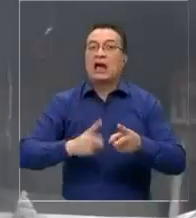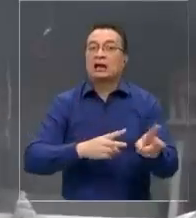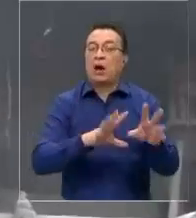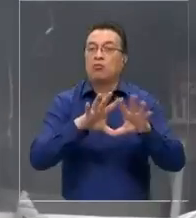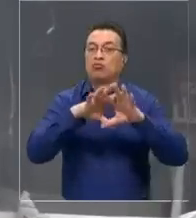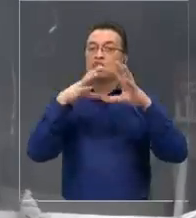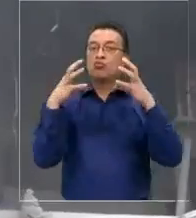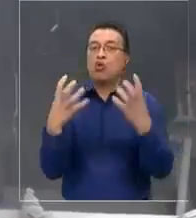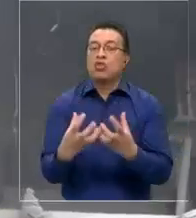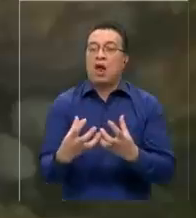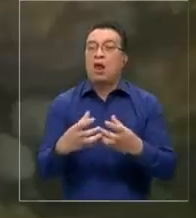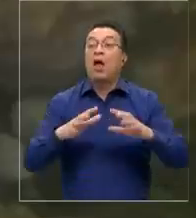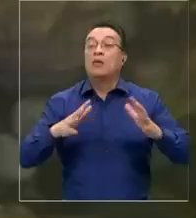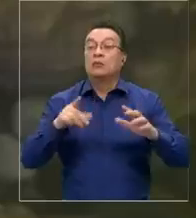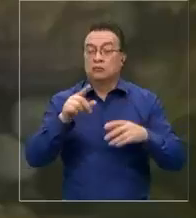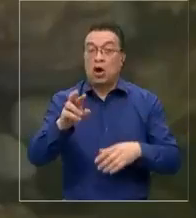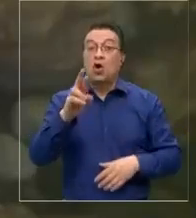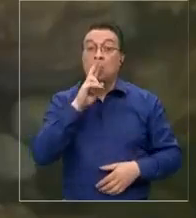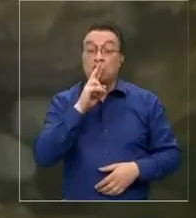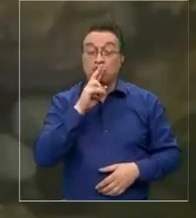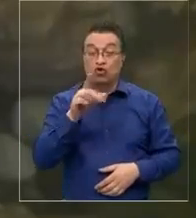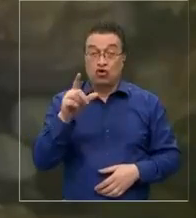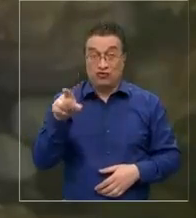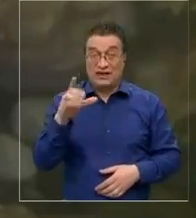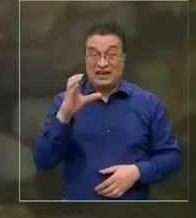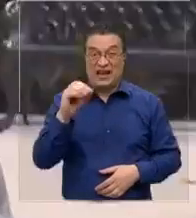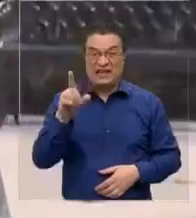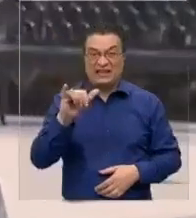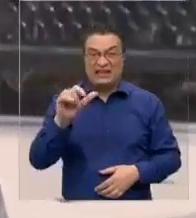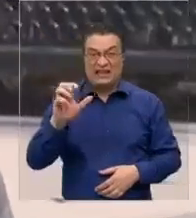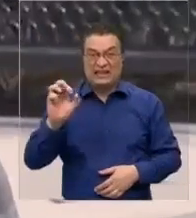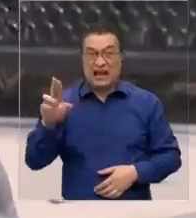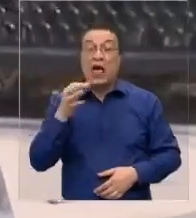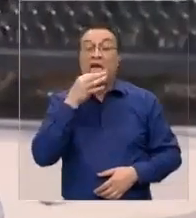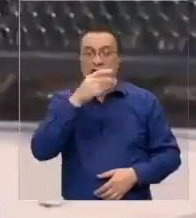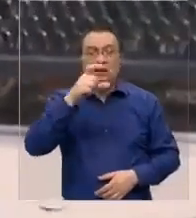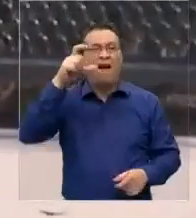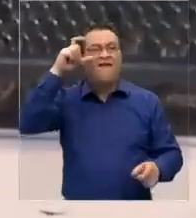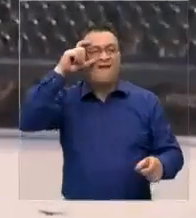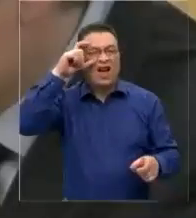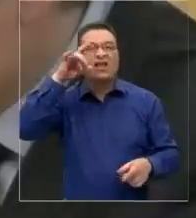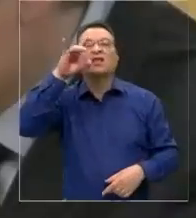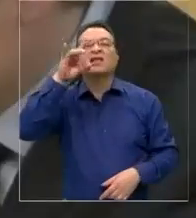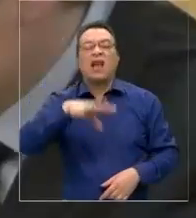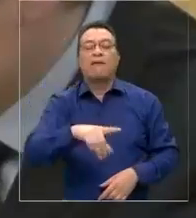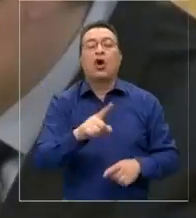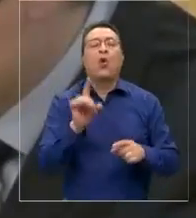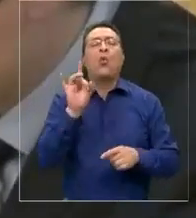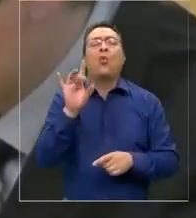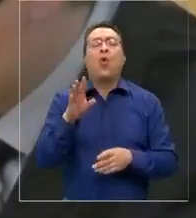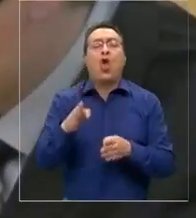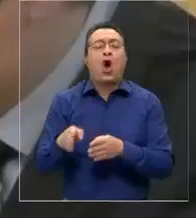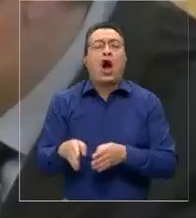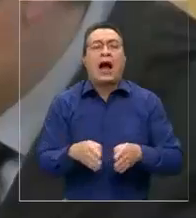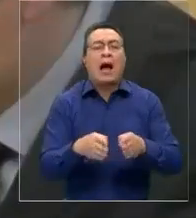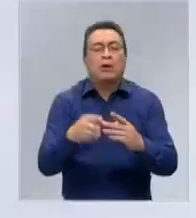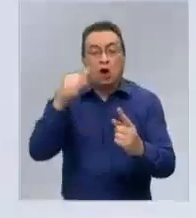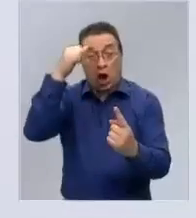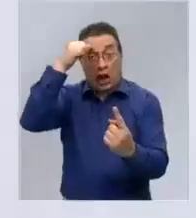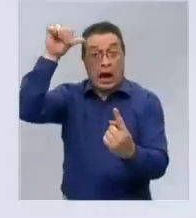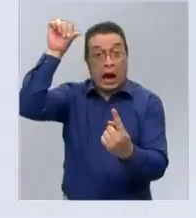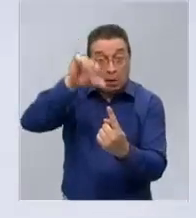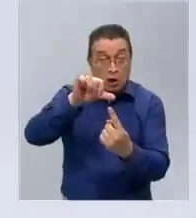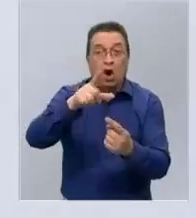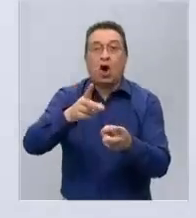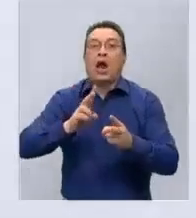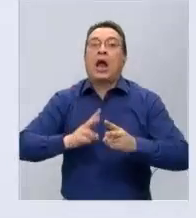mundial. Supuestamente el canciller ruso habría dicho que Joe Biden sabe que la única alternativa a las sanciones es una guerra